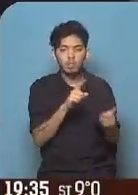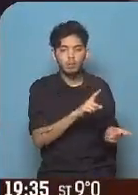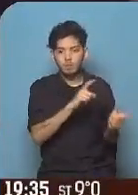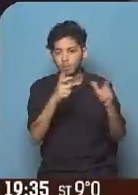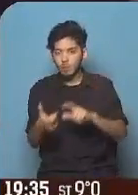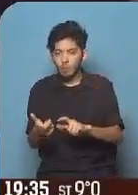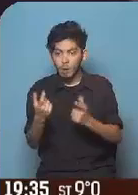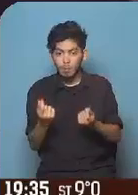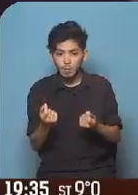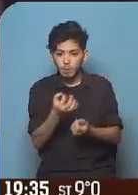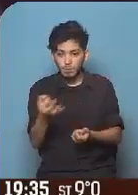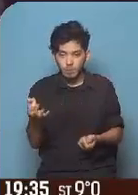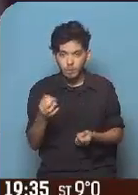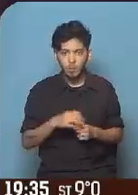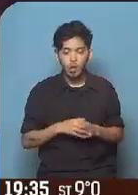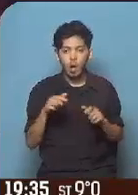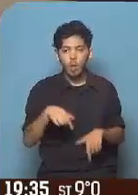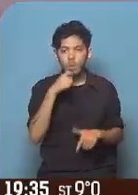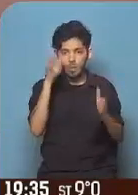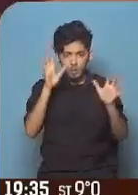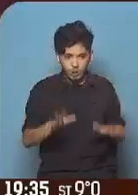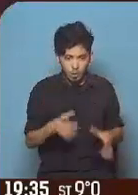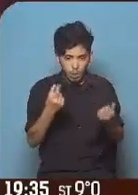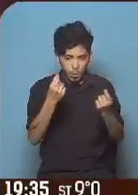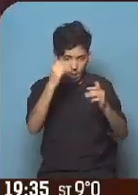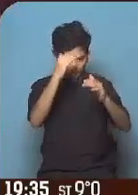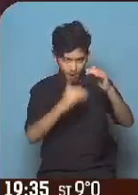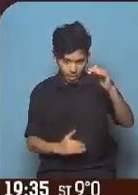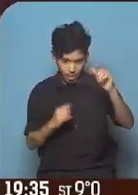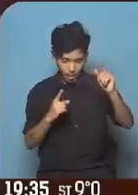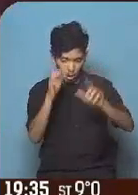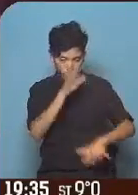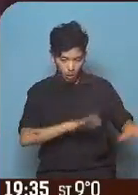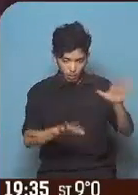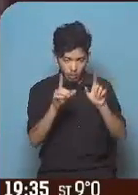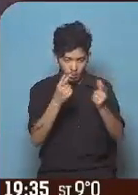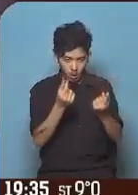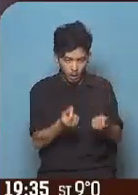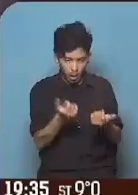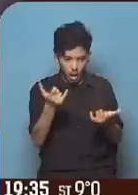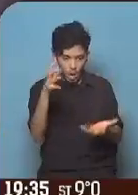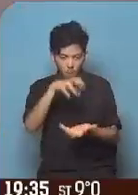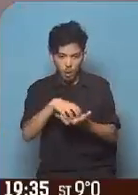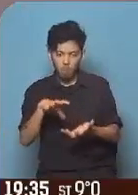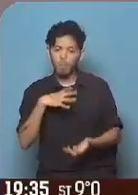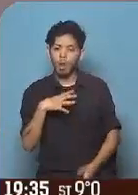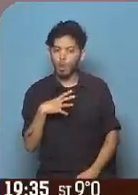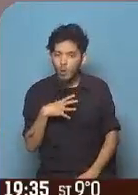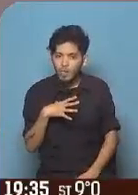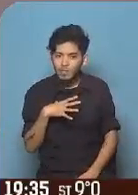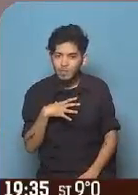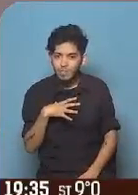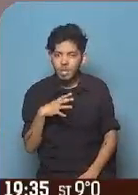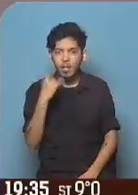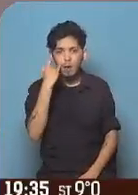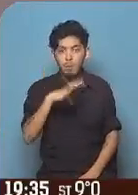a precios. Y hoy en las estructuras de costos hay un rubro que se denomina por las dudas. Y por